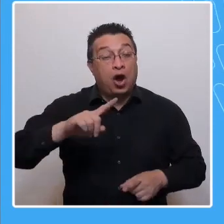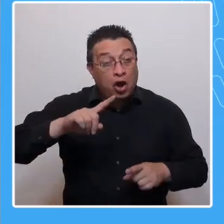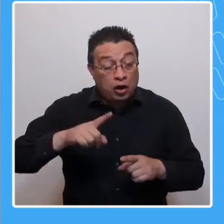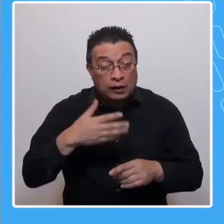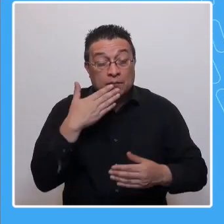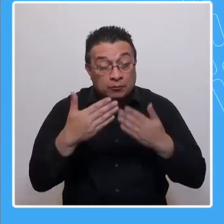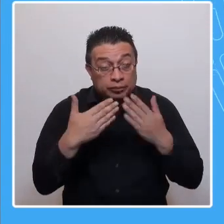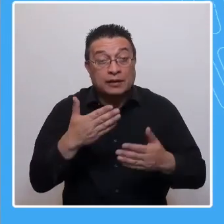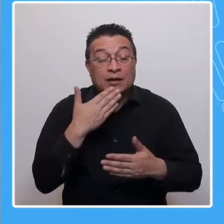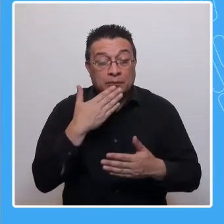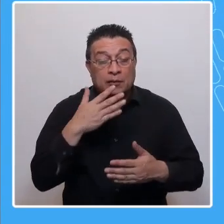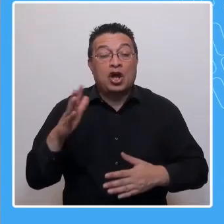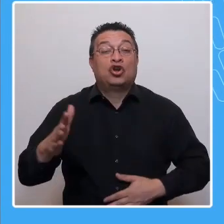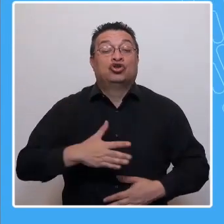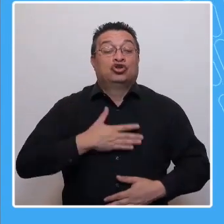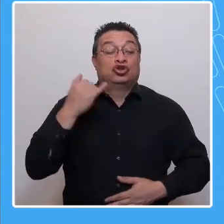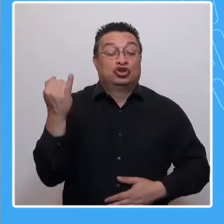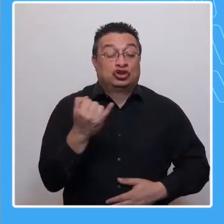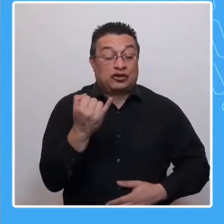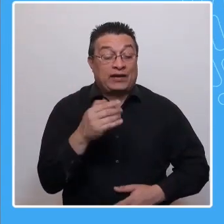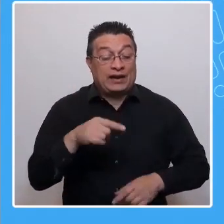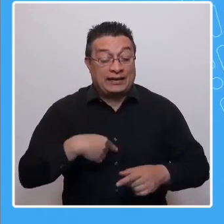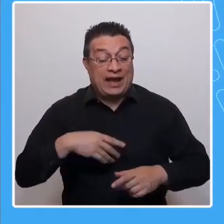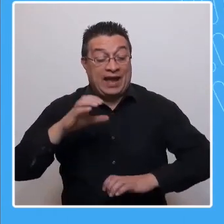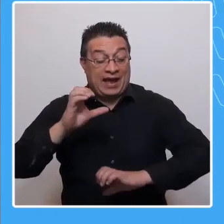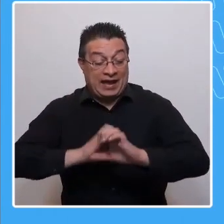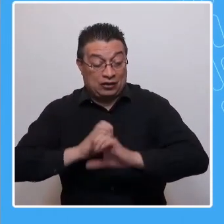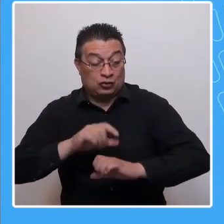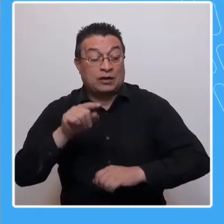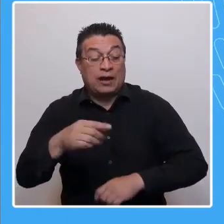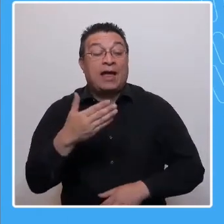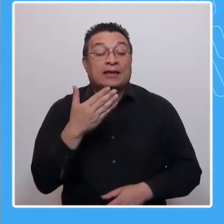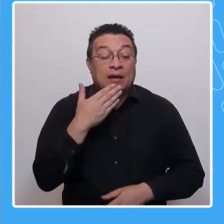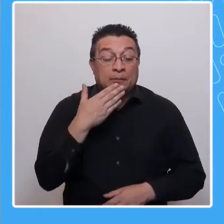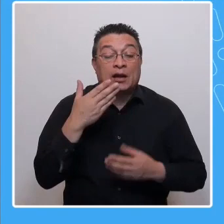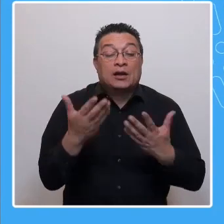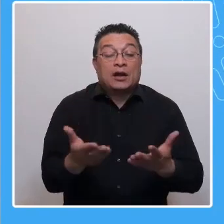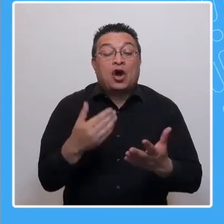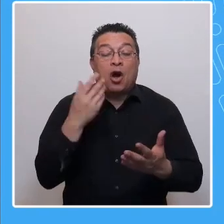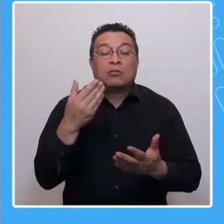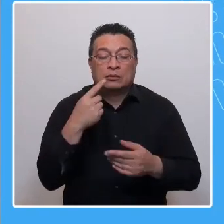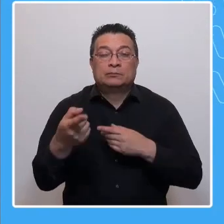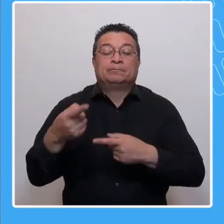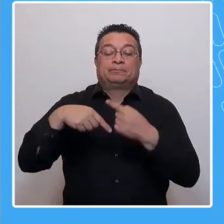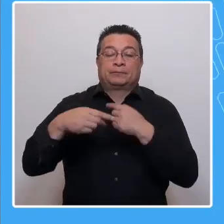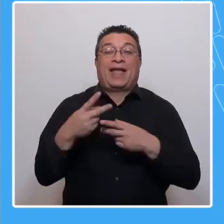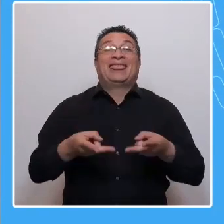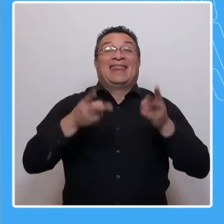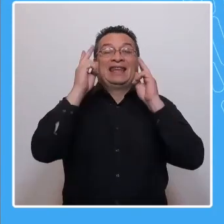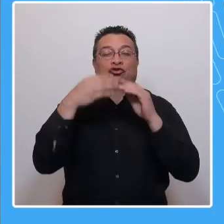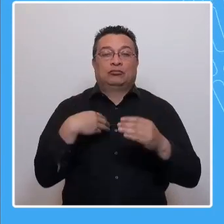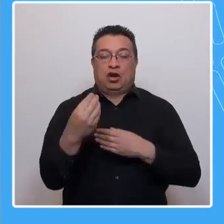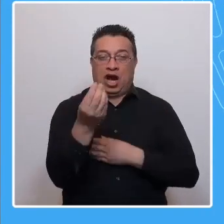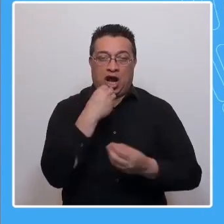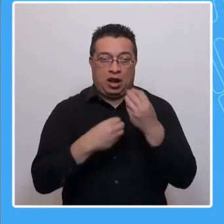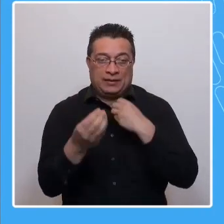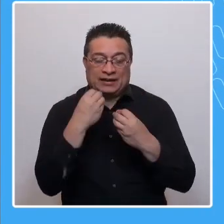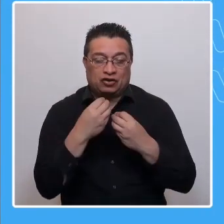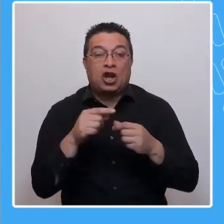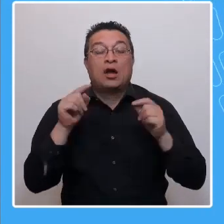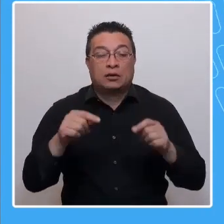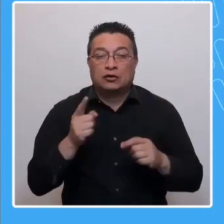de la soberanía alimentaria y cómo ésta impacta en el derecho a la alimentación. El derecho a la alimentación hoy en día no se